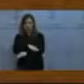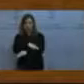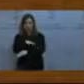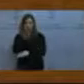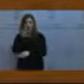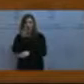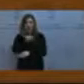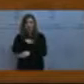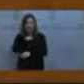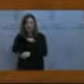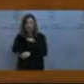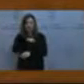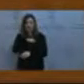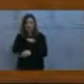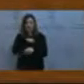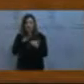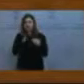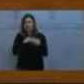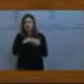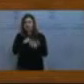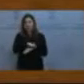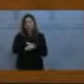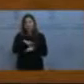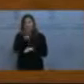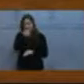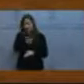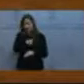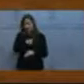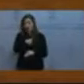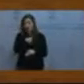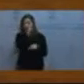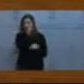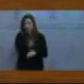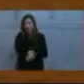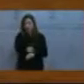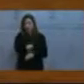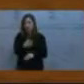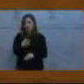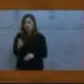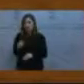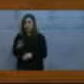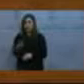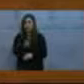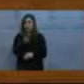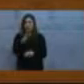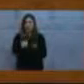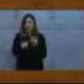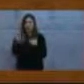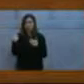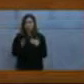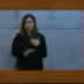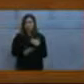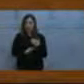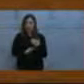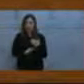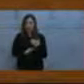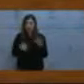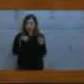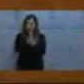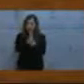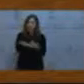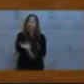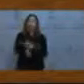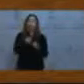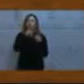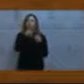con petición propia del día 24 de enero, para dar explicación, informar en el Parlamento del Acuerdo del Consejo de Ministros